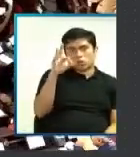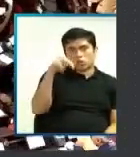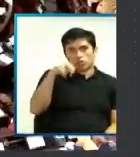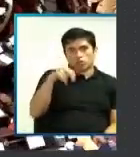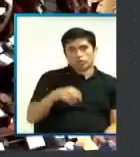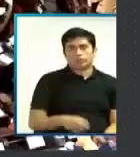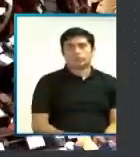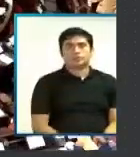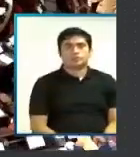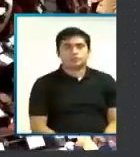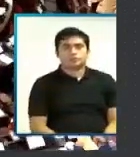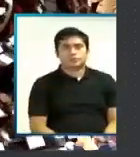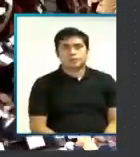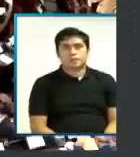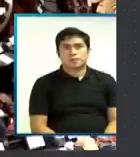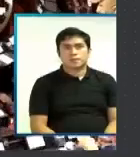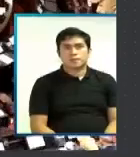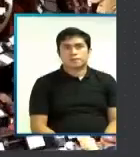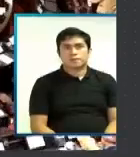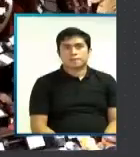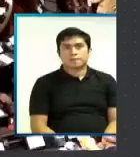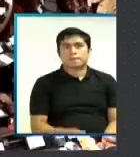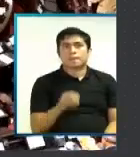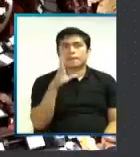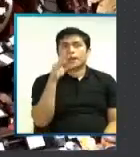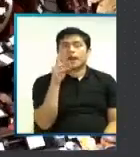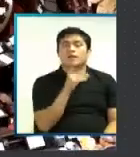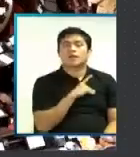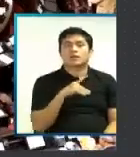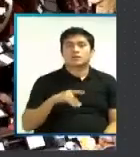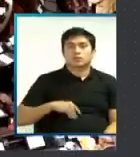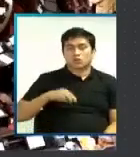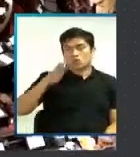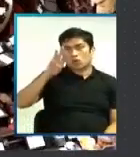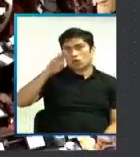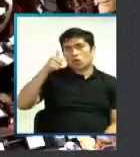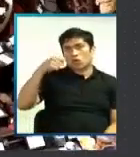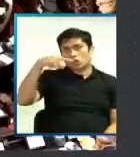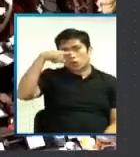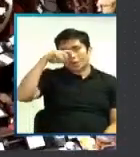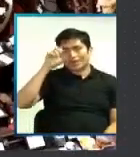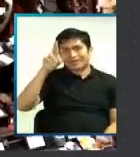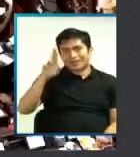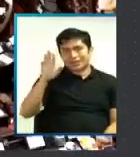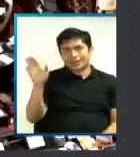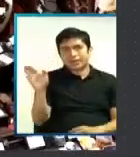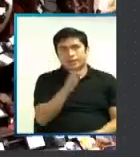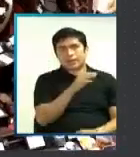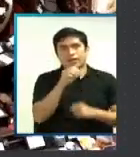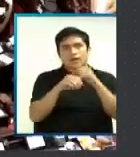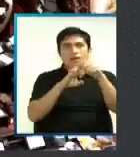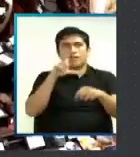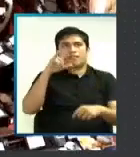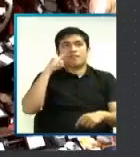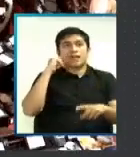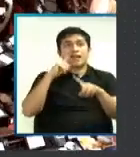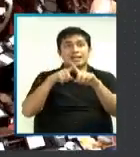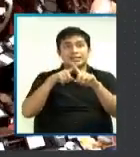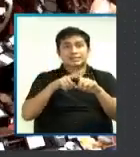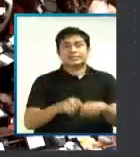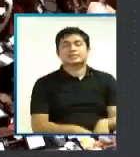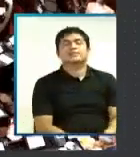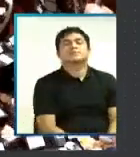pasada un grupo de diputados de oposición presentaron para que esta ley se archive y no